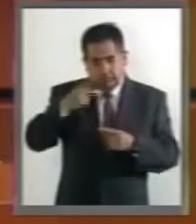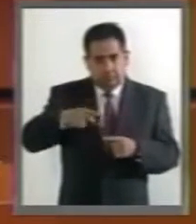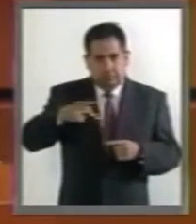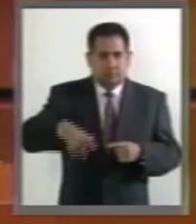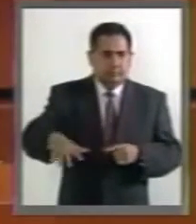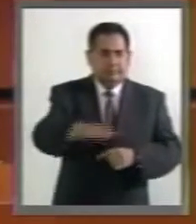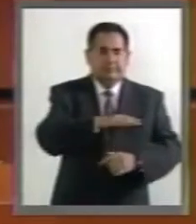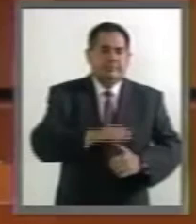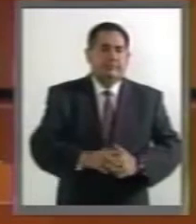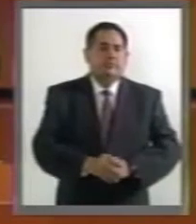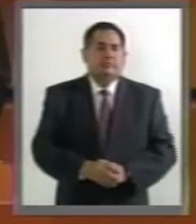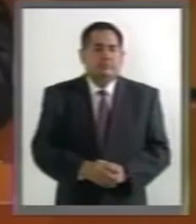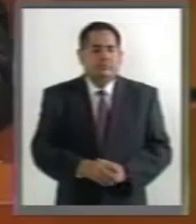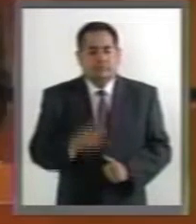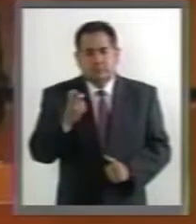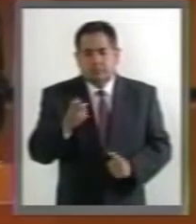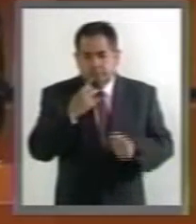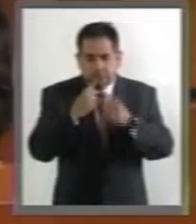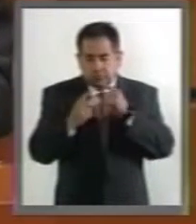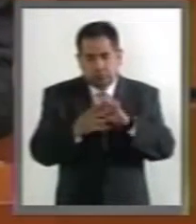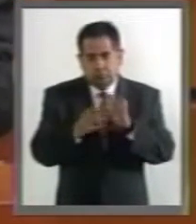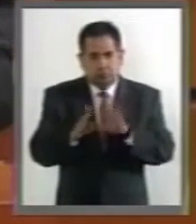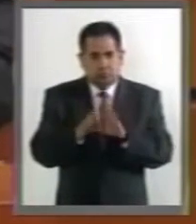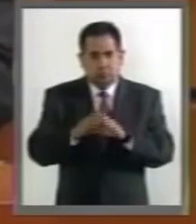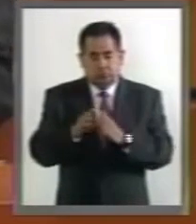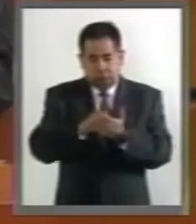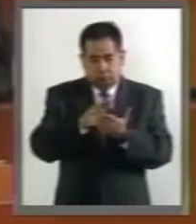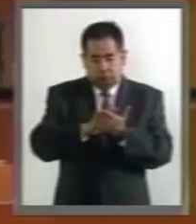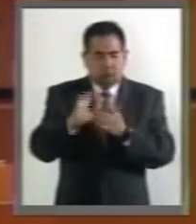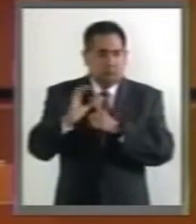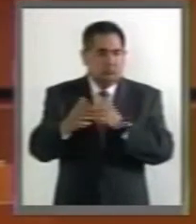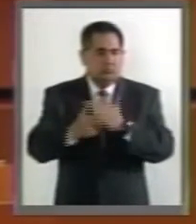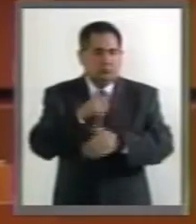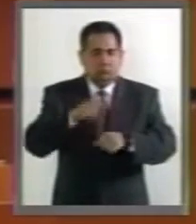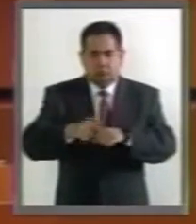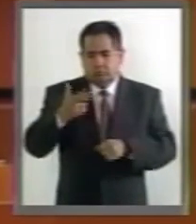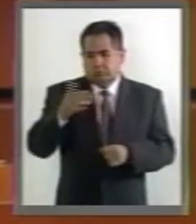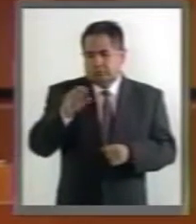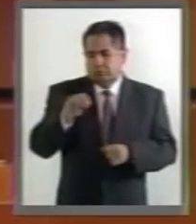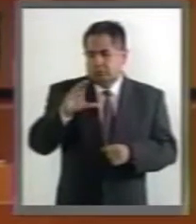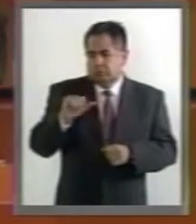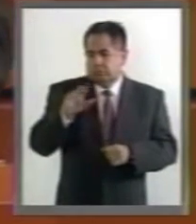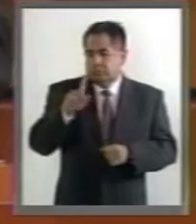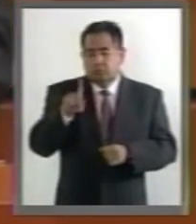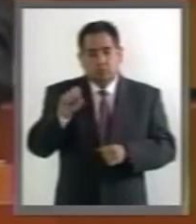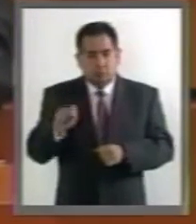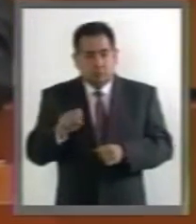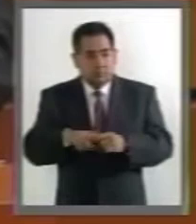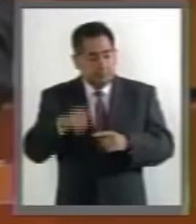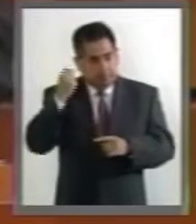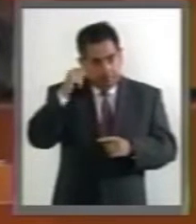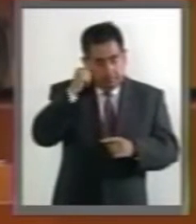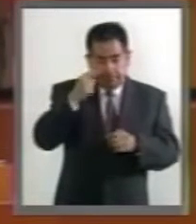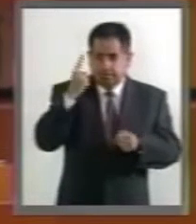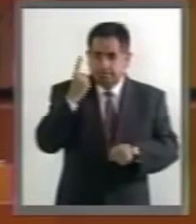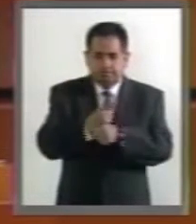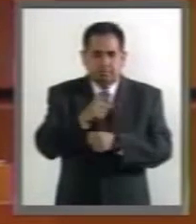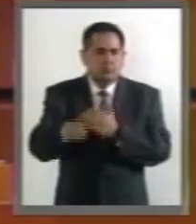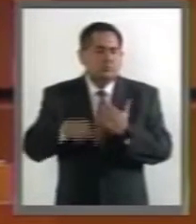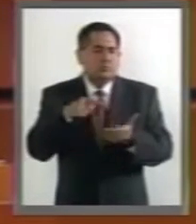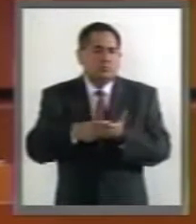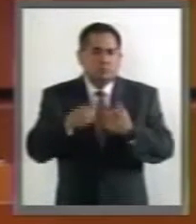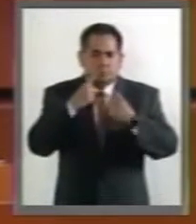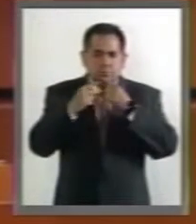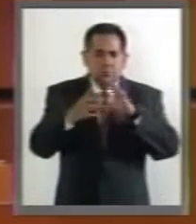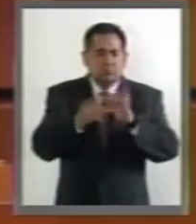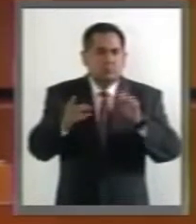población. Así tenemos que, conforme a cifras de la Comisión Nacional de Hidrocarburos, Tabasco ocupó el primer lugar en derrames